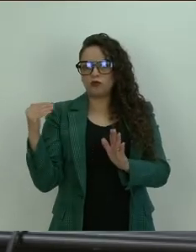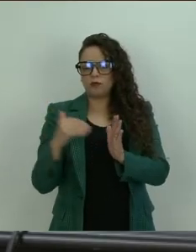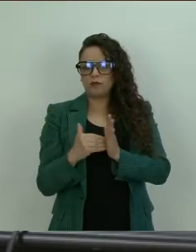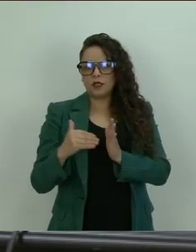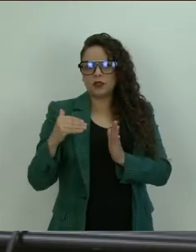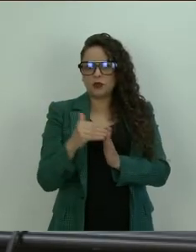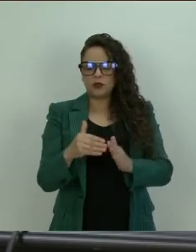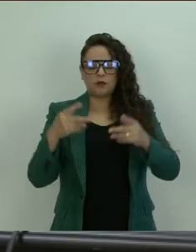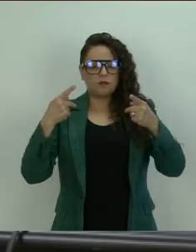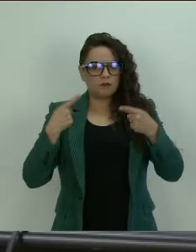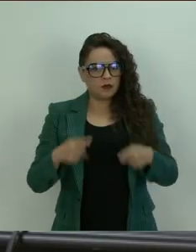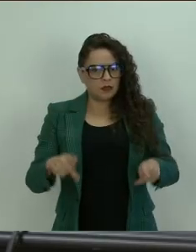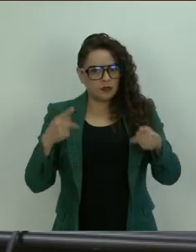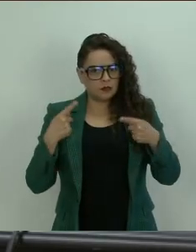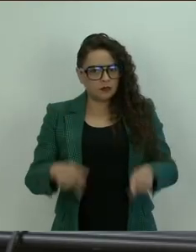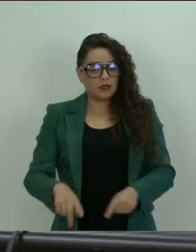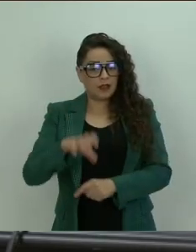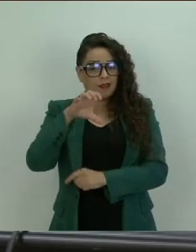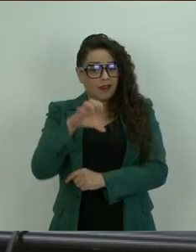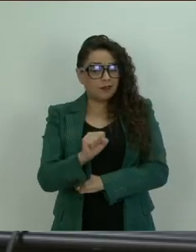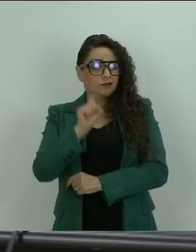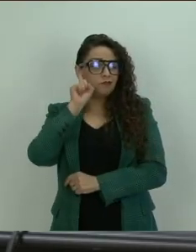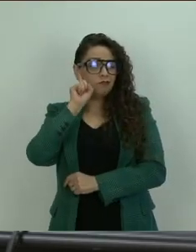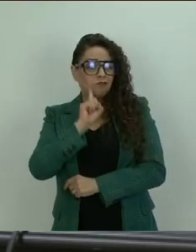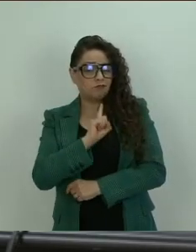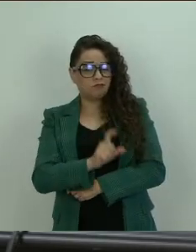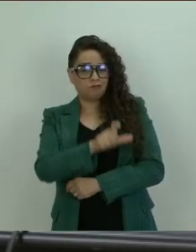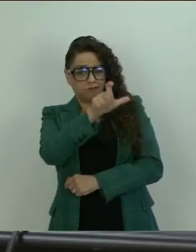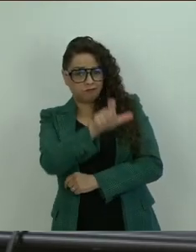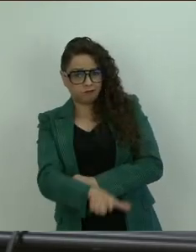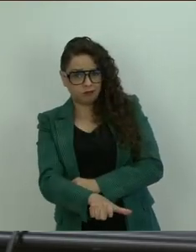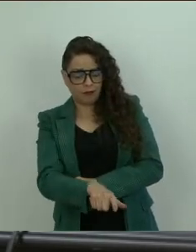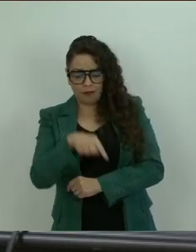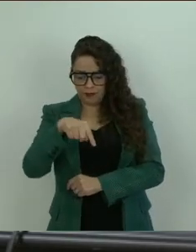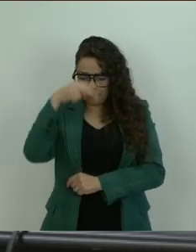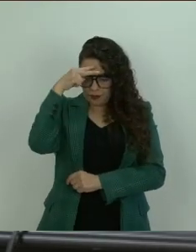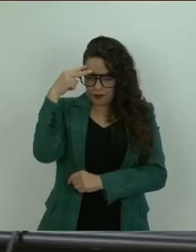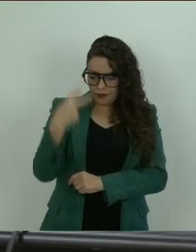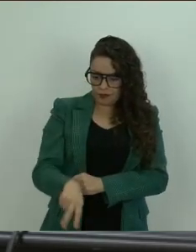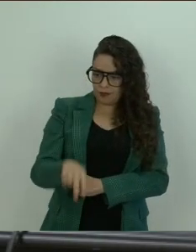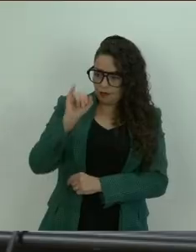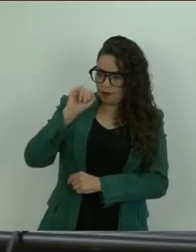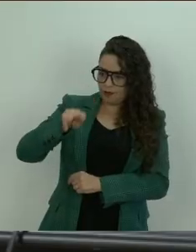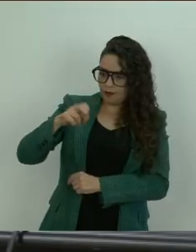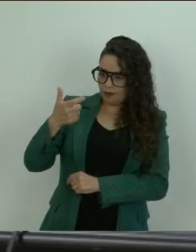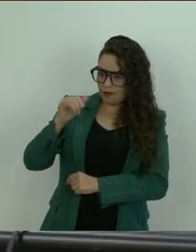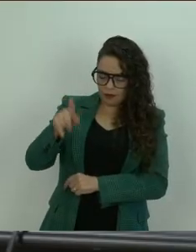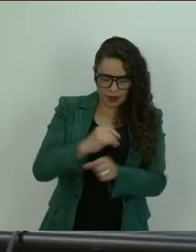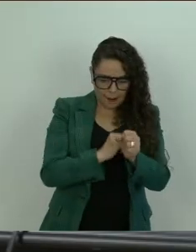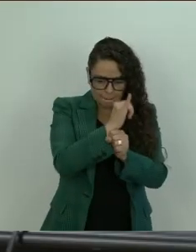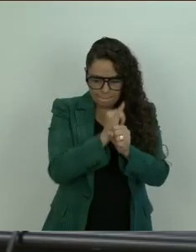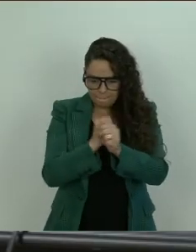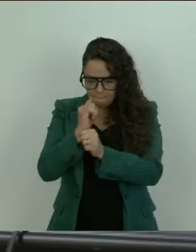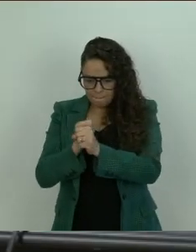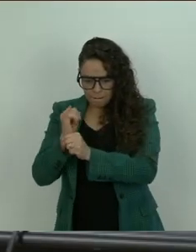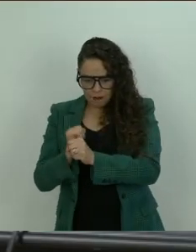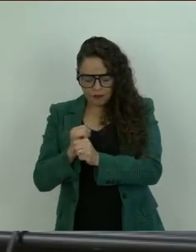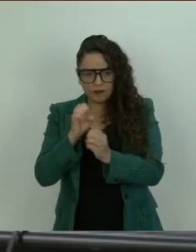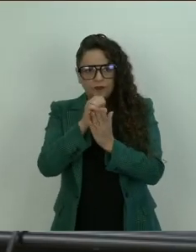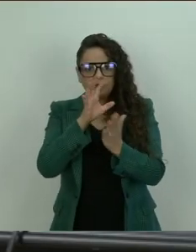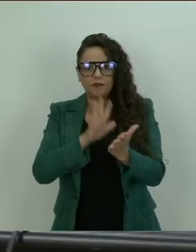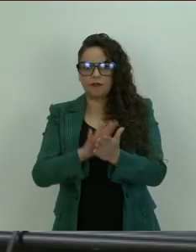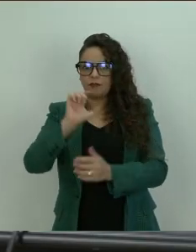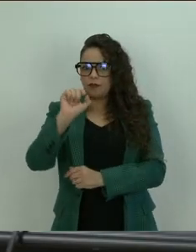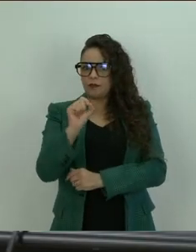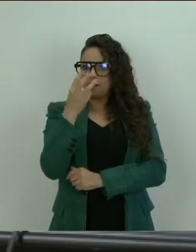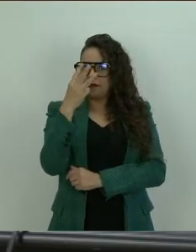millones de personas, son mujeres. En México, de acuerdo con el INEGI, se estimó que 23.2 millones